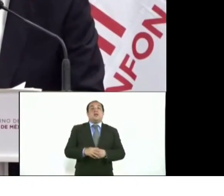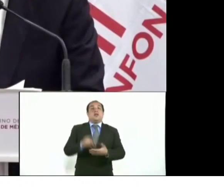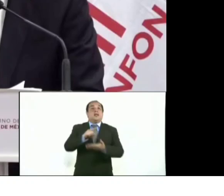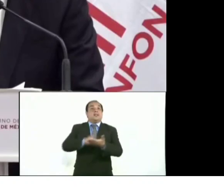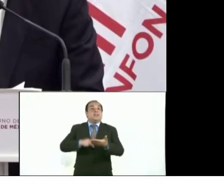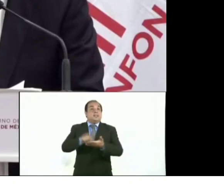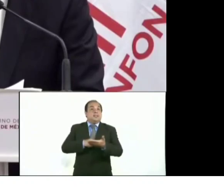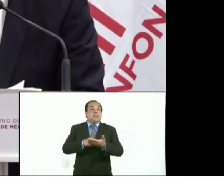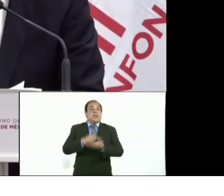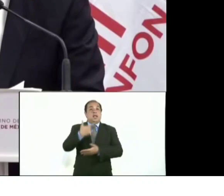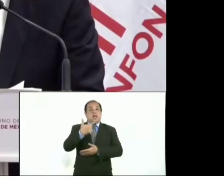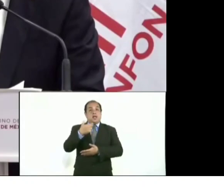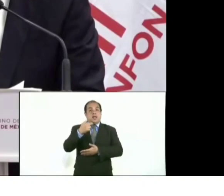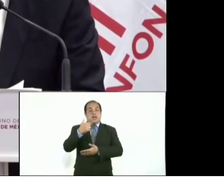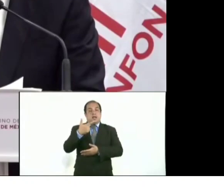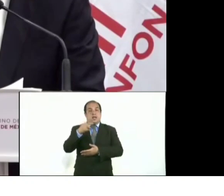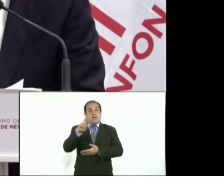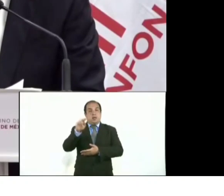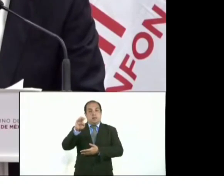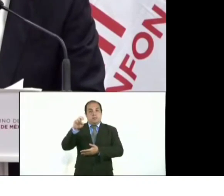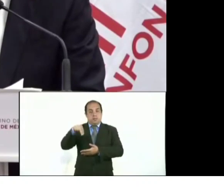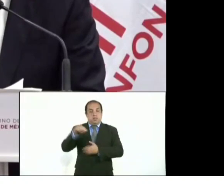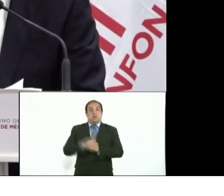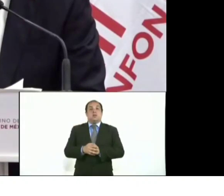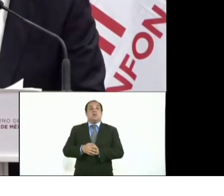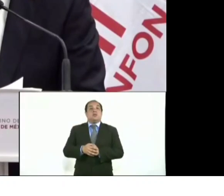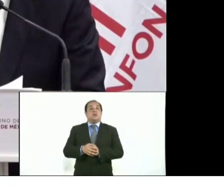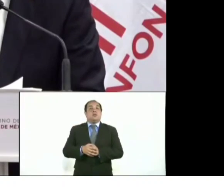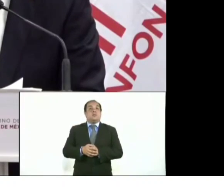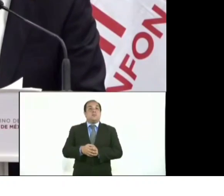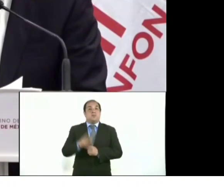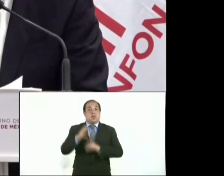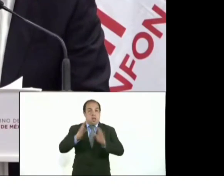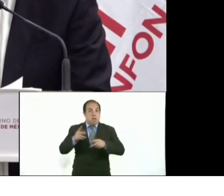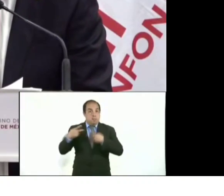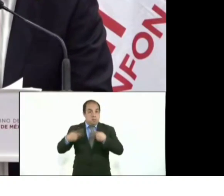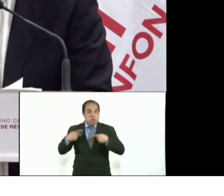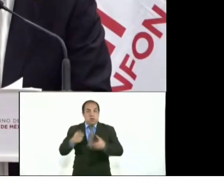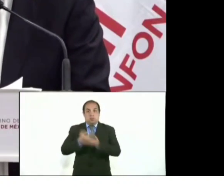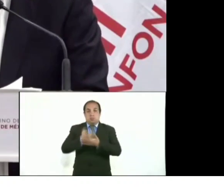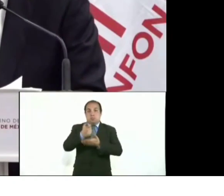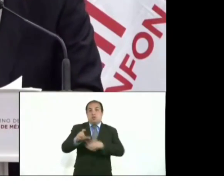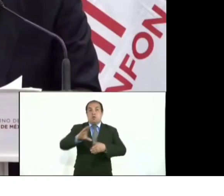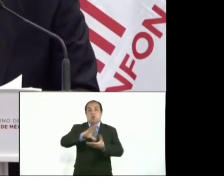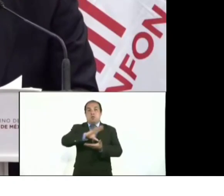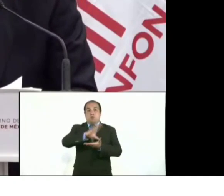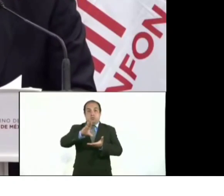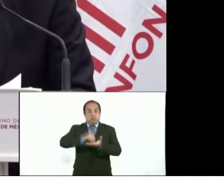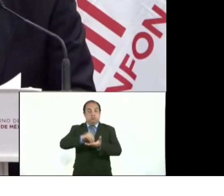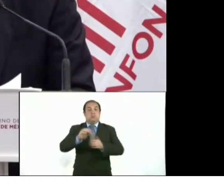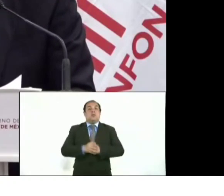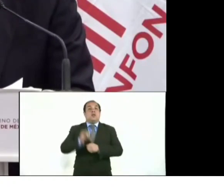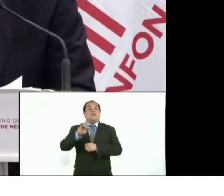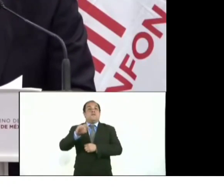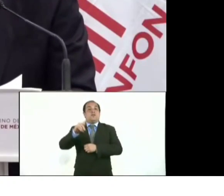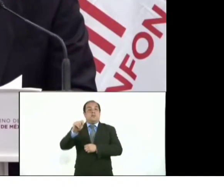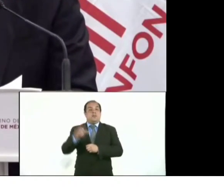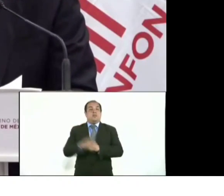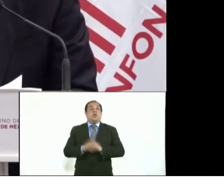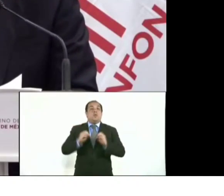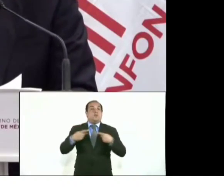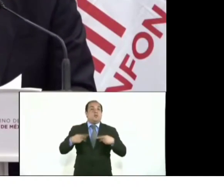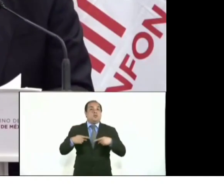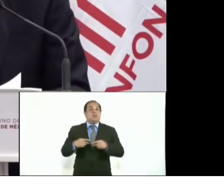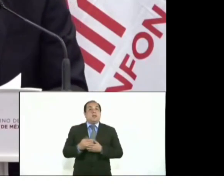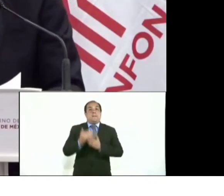hipotecario de aquellos que ya liquidaron su crédito con el Infonavit. Para quien vaya a sacar su crédito y gane menos de 7,600